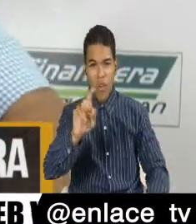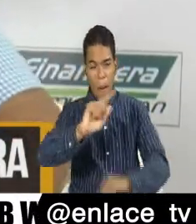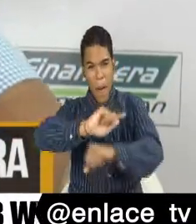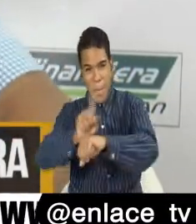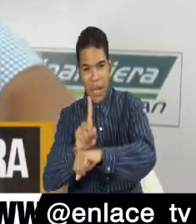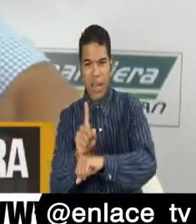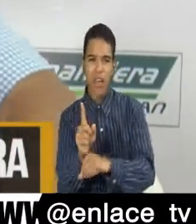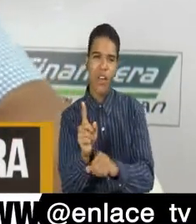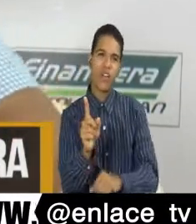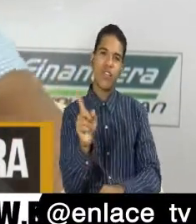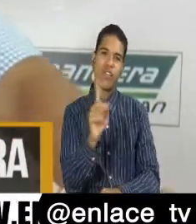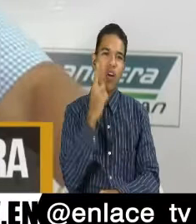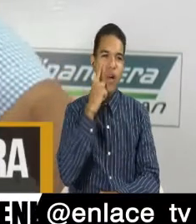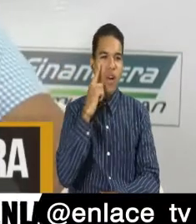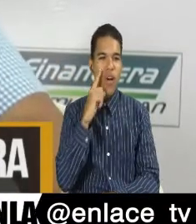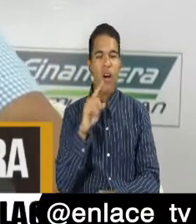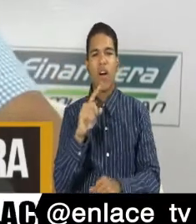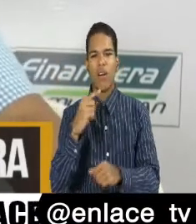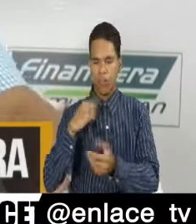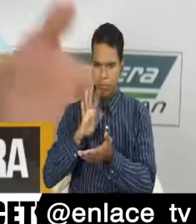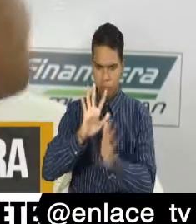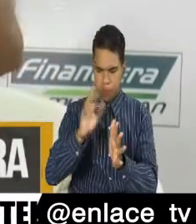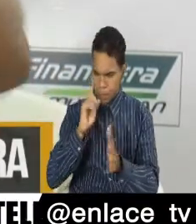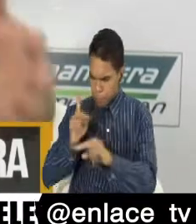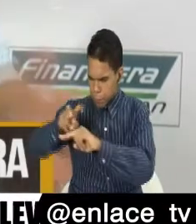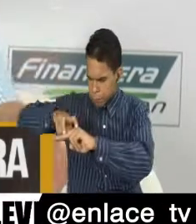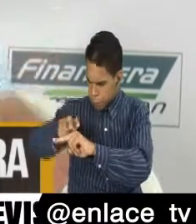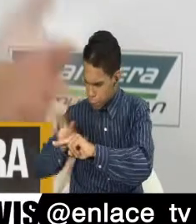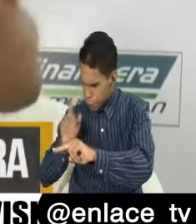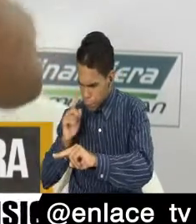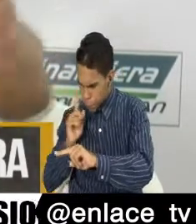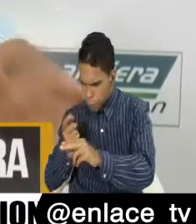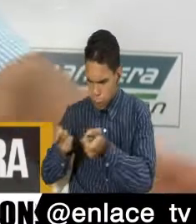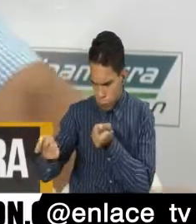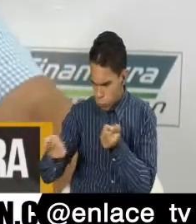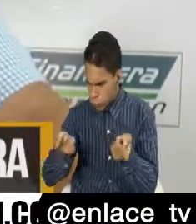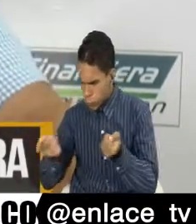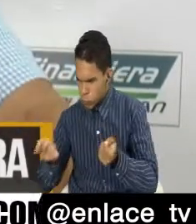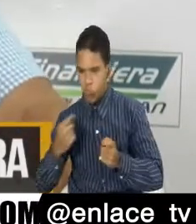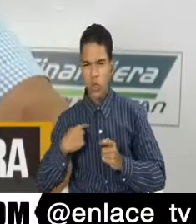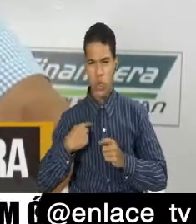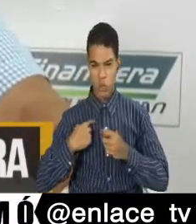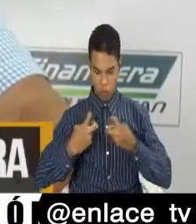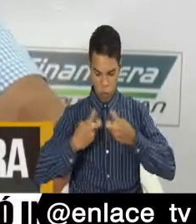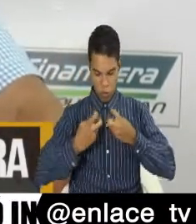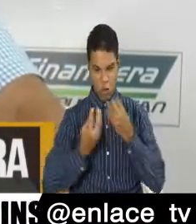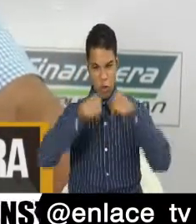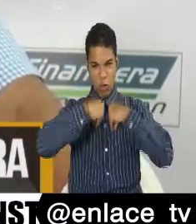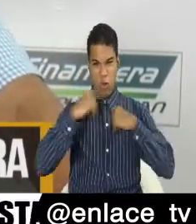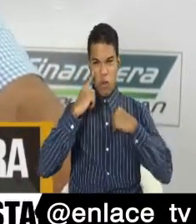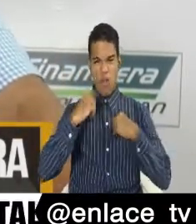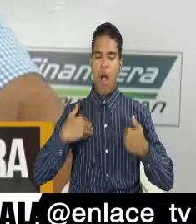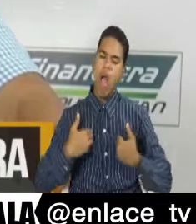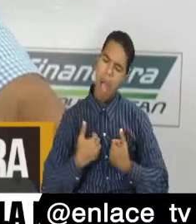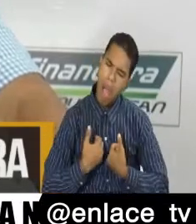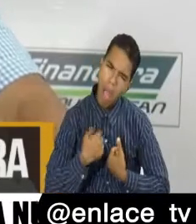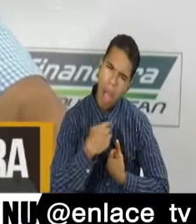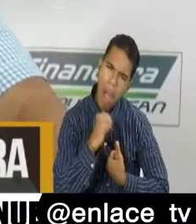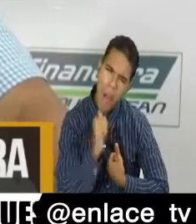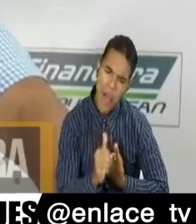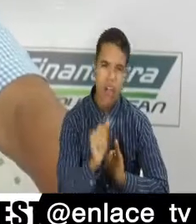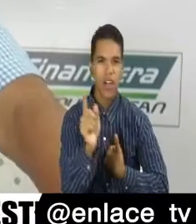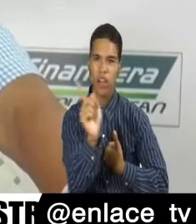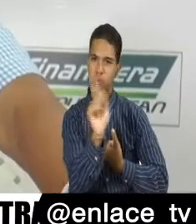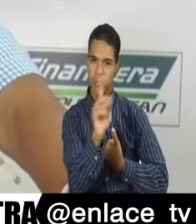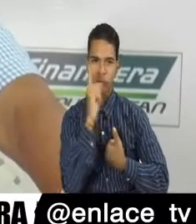permanentemente, sino los excluye para que estén con más energía para la próxima fecha, cuando es apenas a 3 días,